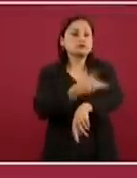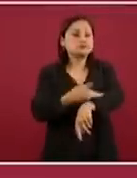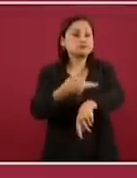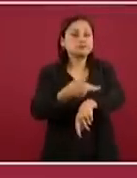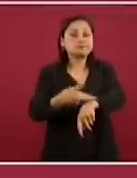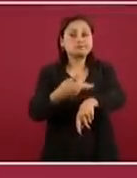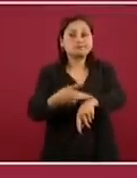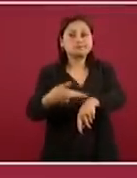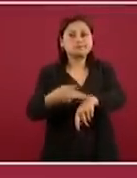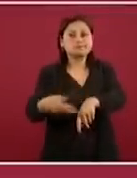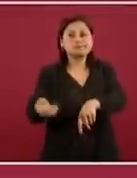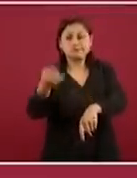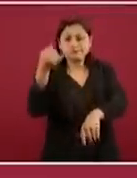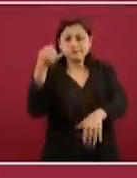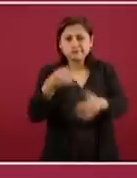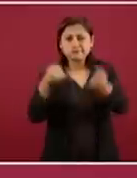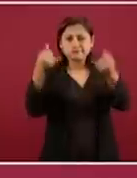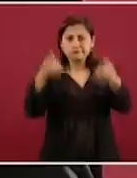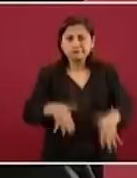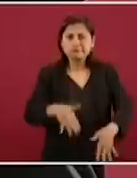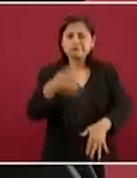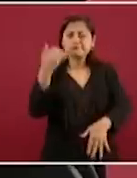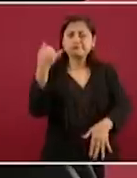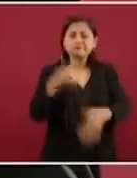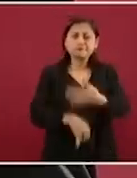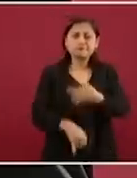que se puedan